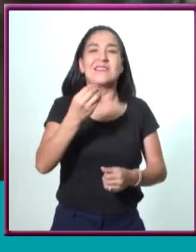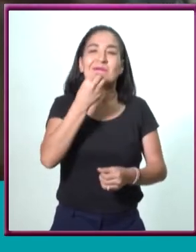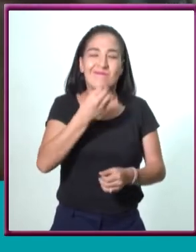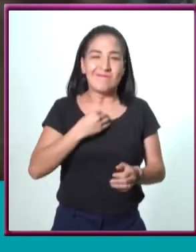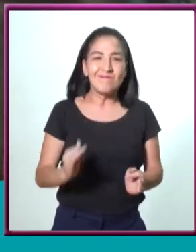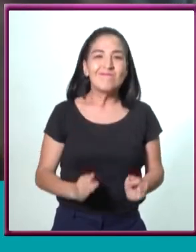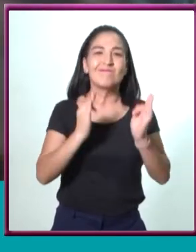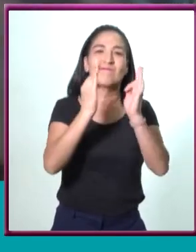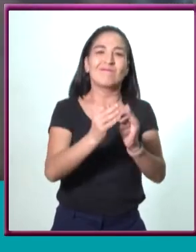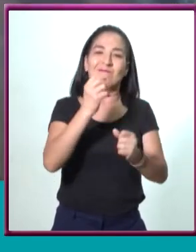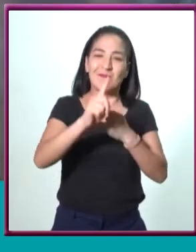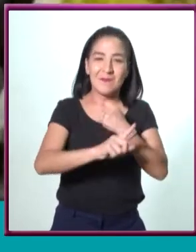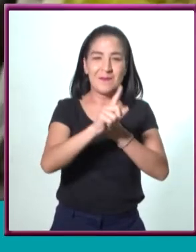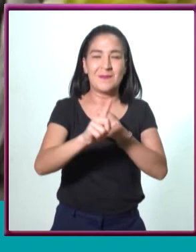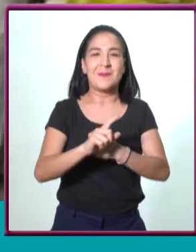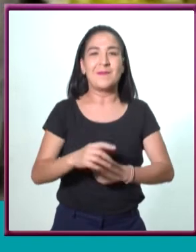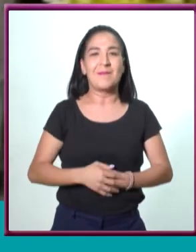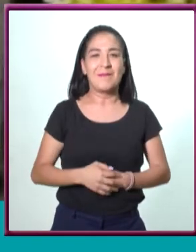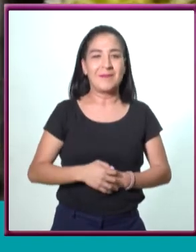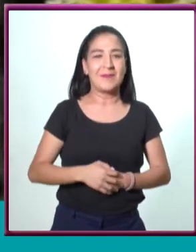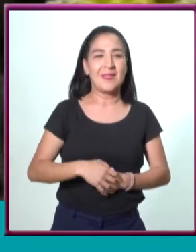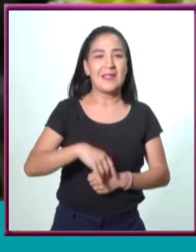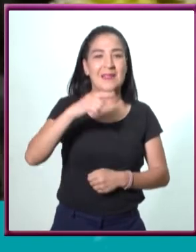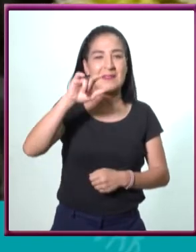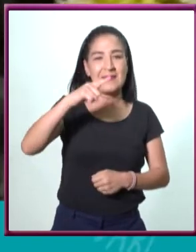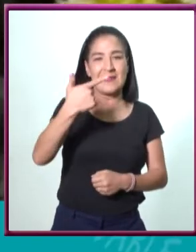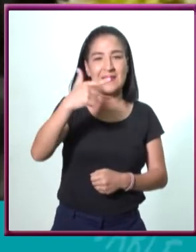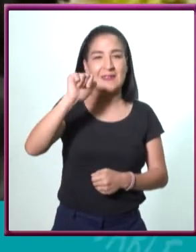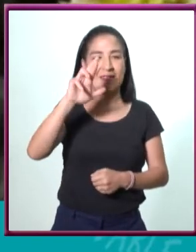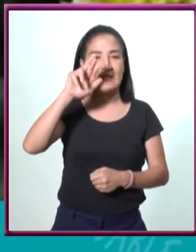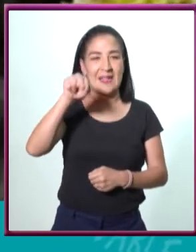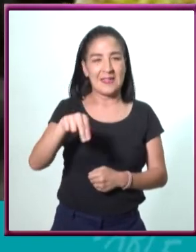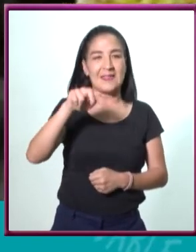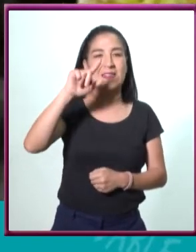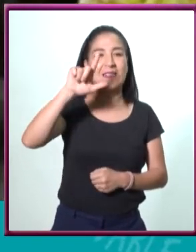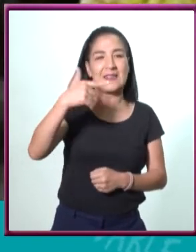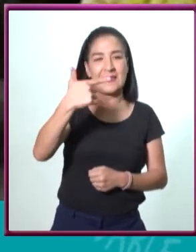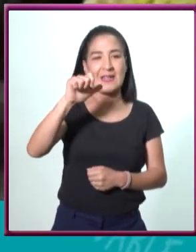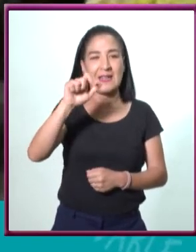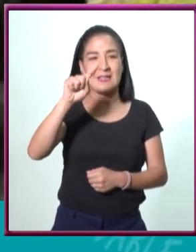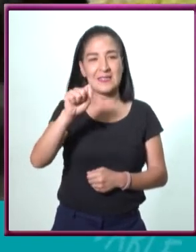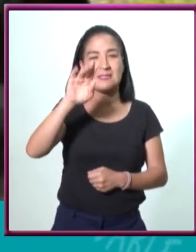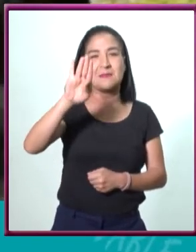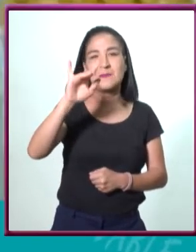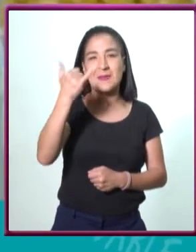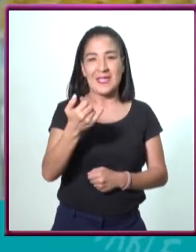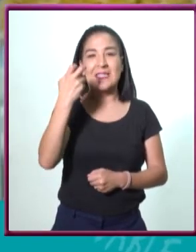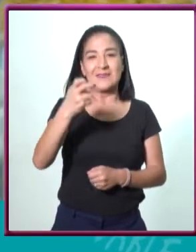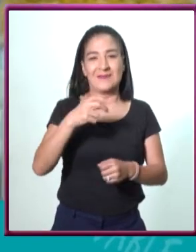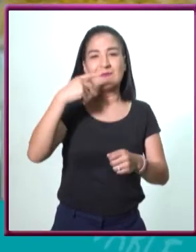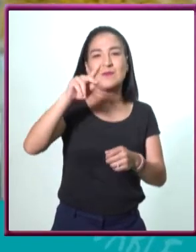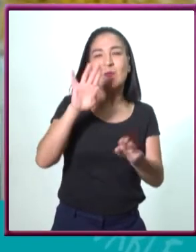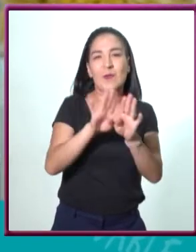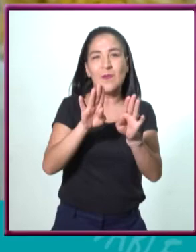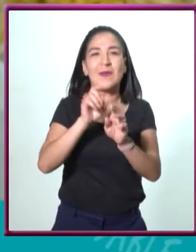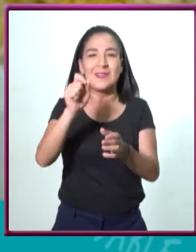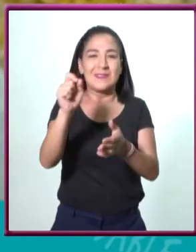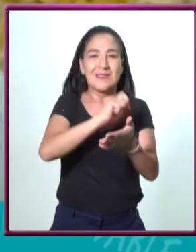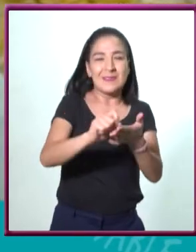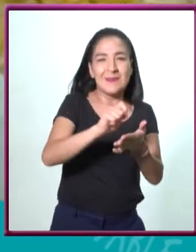enfrenta terribles consecuencias. Jay Gatsby, el protagonista de El Gran Gatsby, novela de Scott